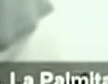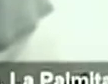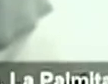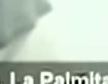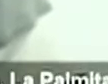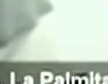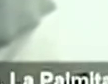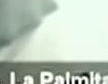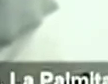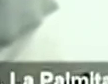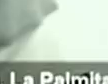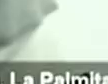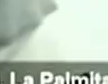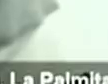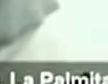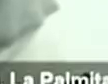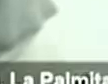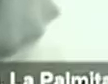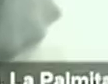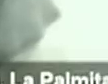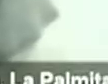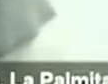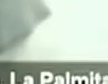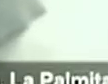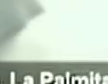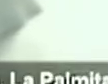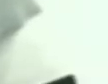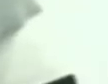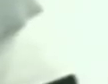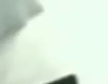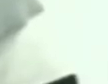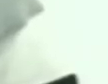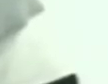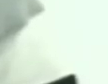Guaramito, hasta la trocha del paraíso.